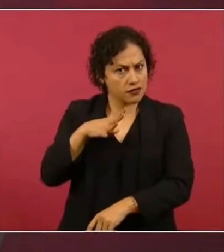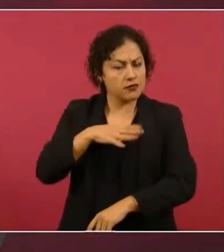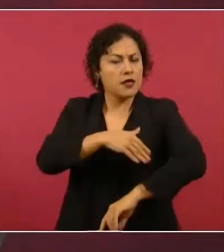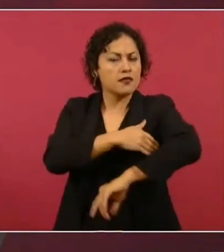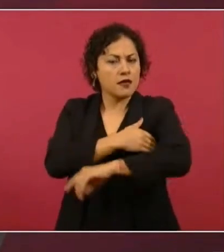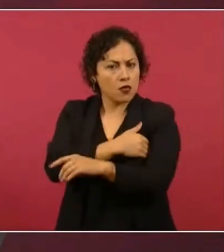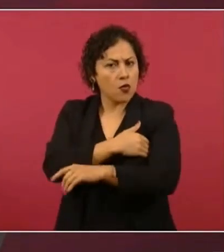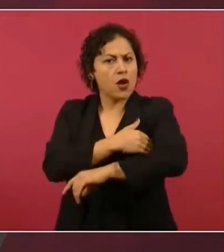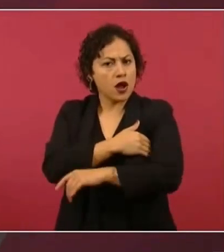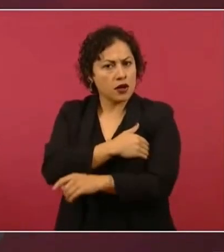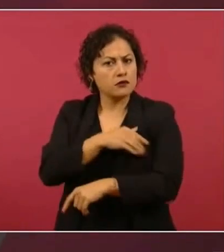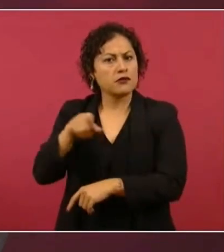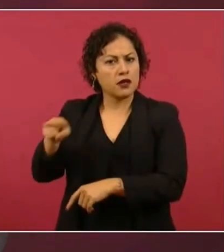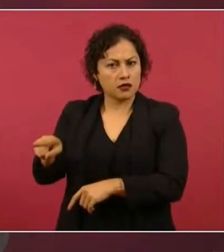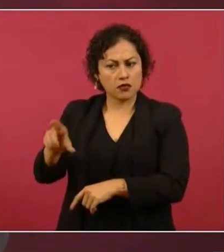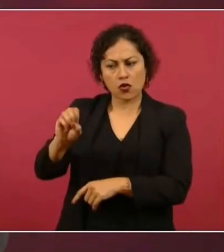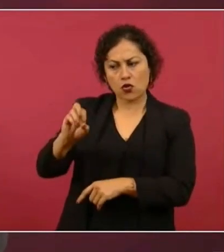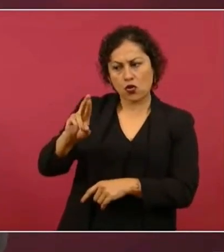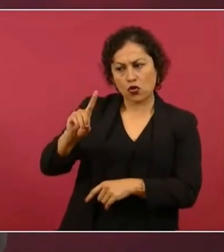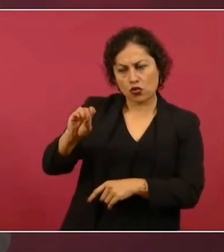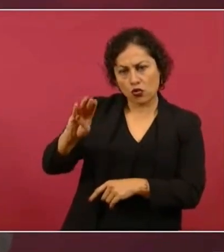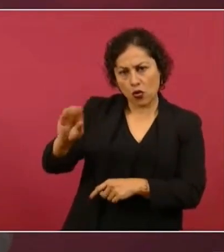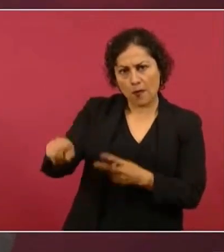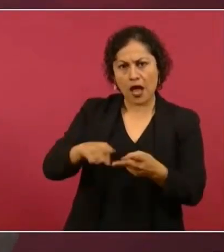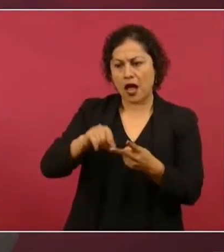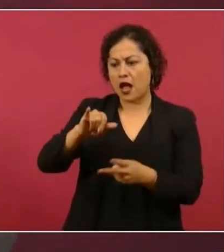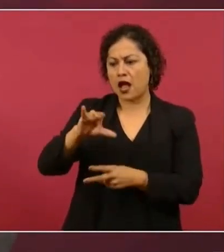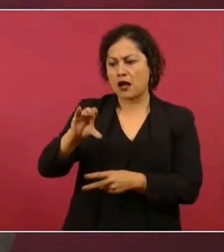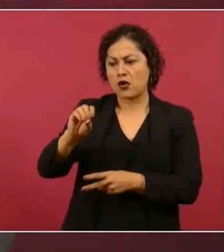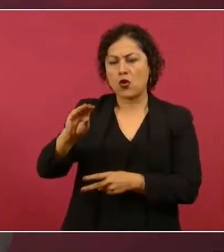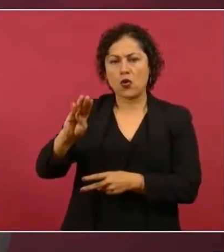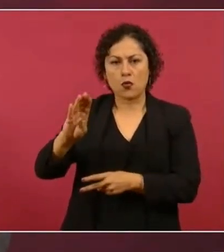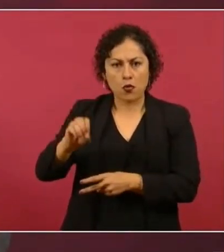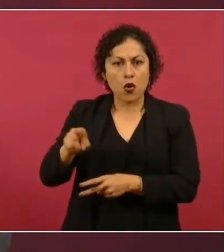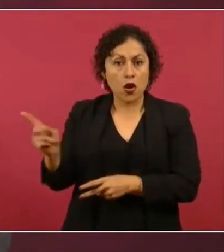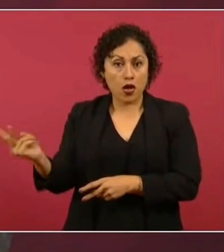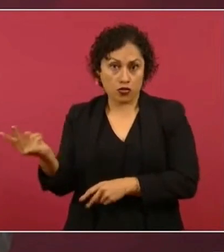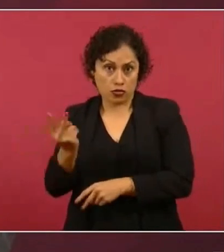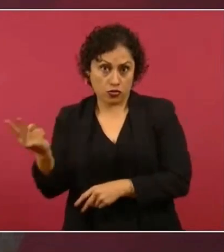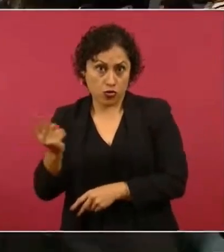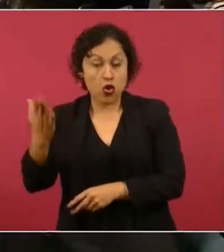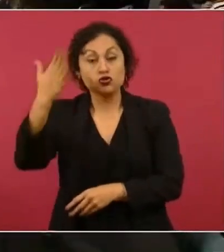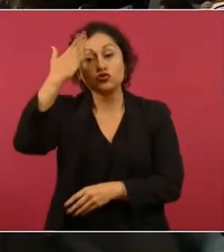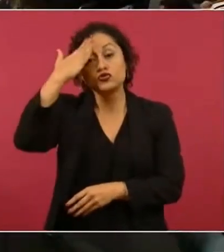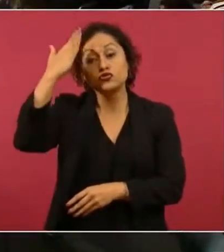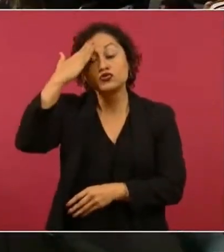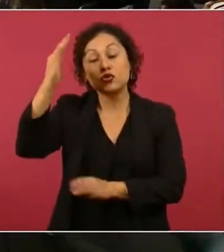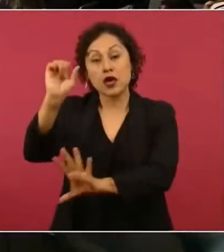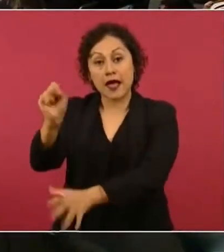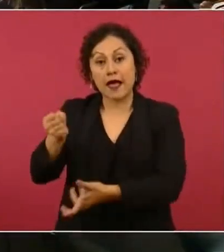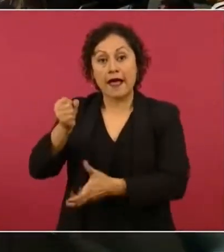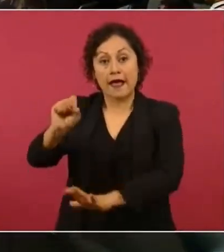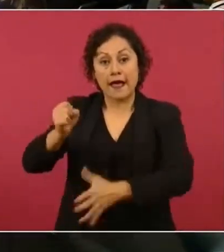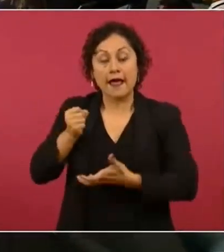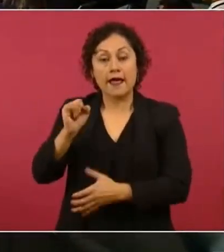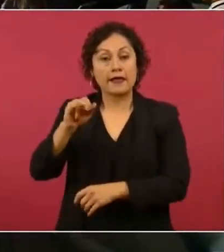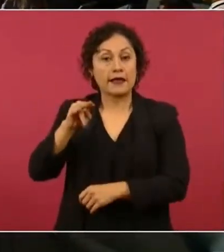guardadito hoy el señor Córdoba y el señor Jacobo, que eran los que manejaban los recursos del Instituto